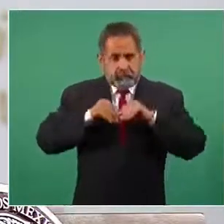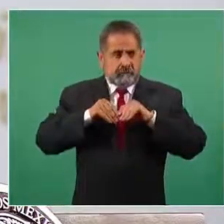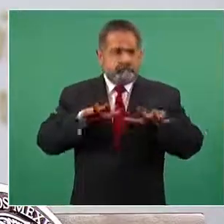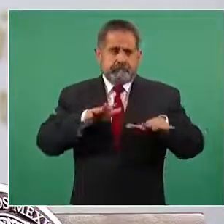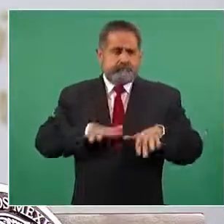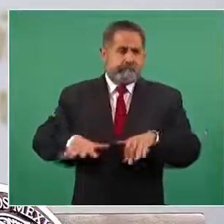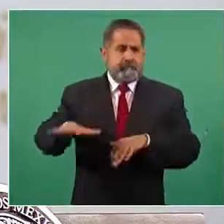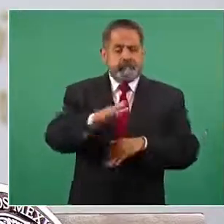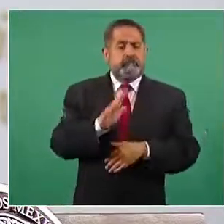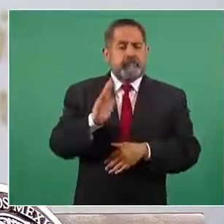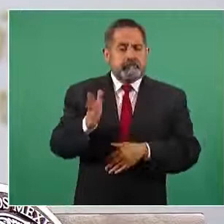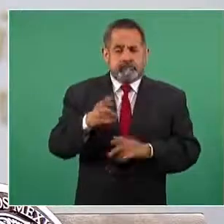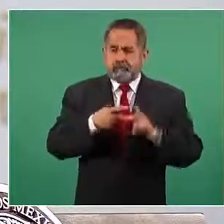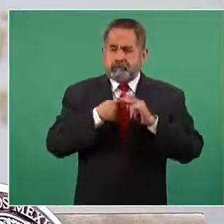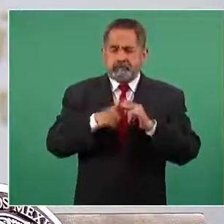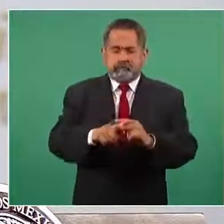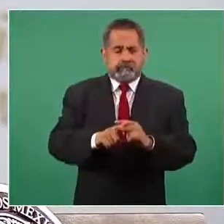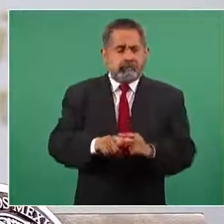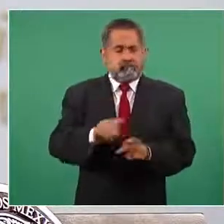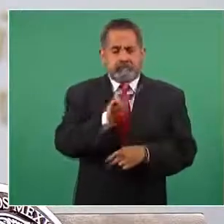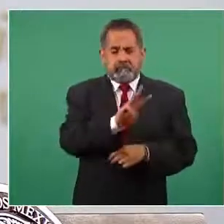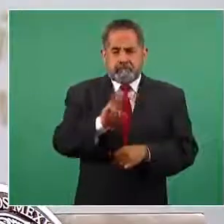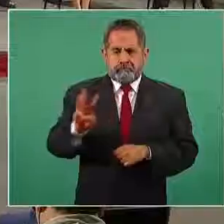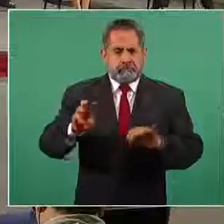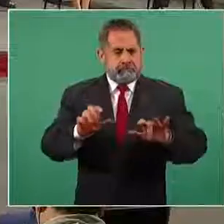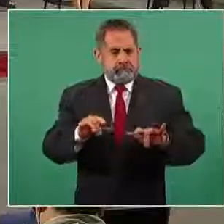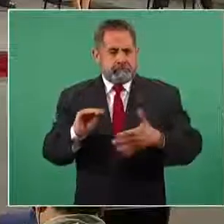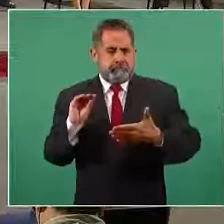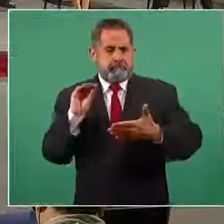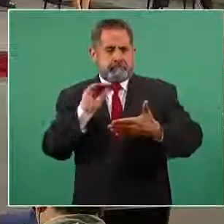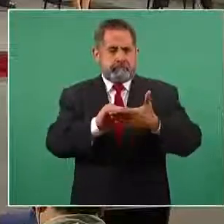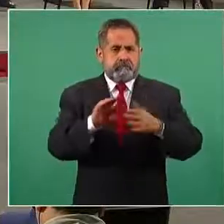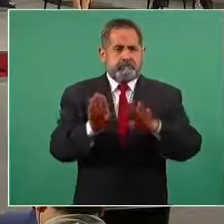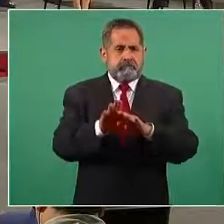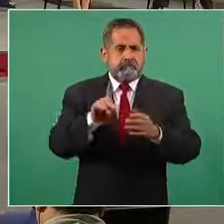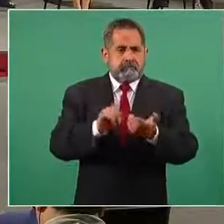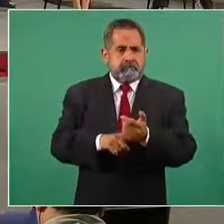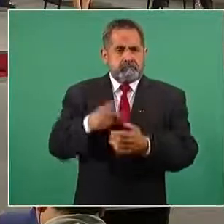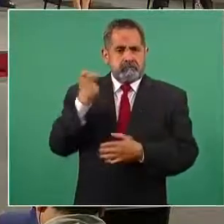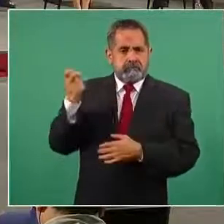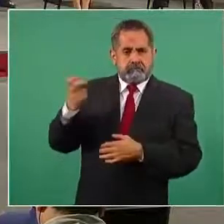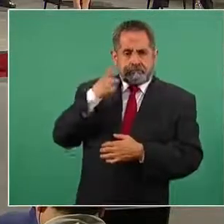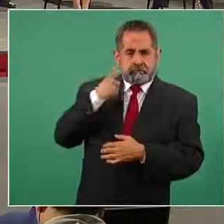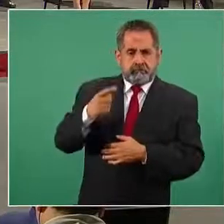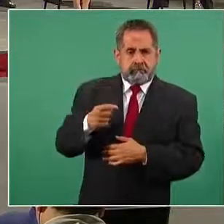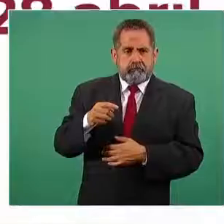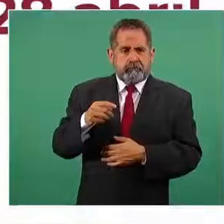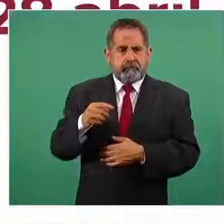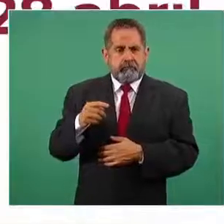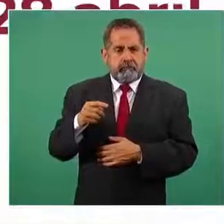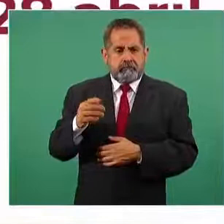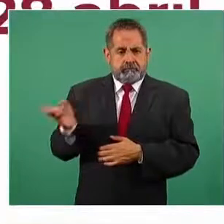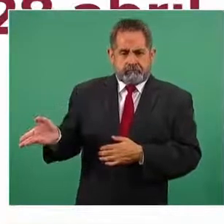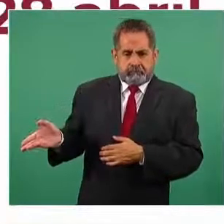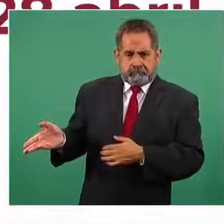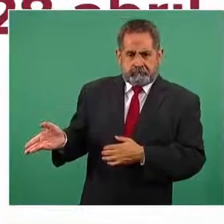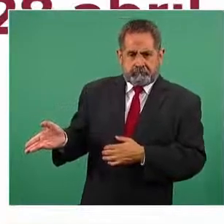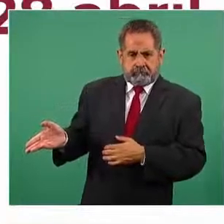población general es ya el inicio del preregistro. El preregistro que es en esta página,